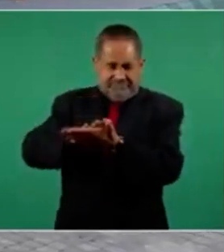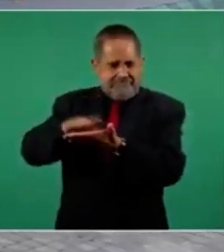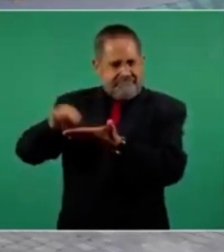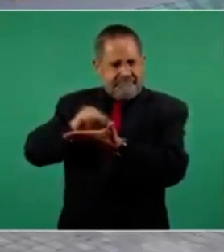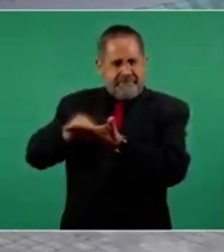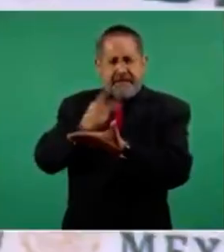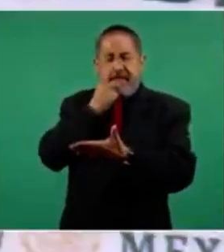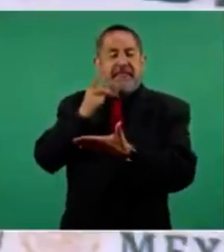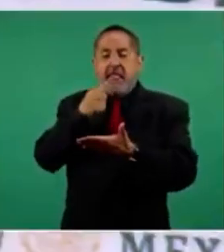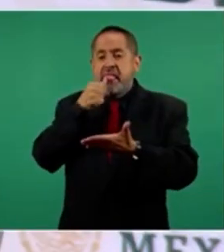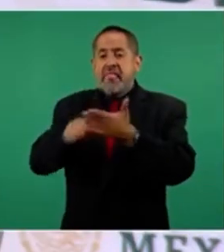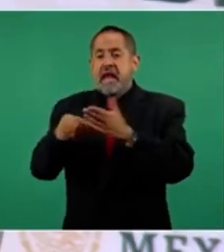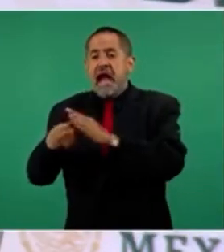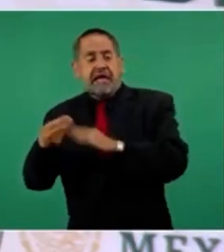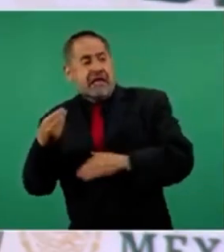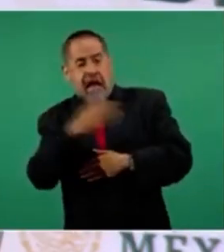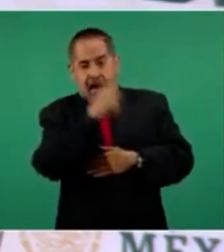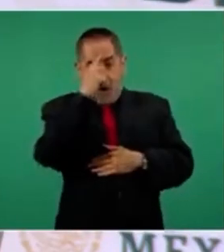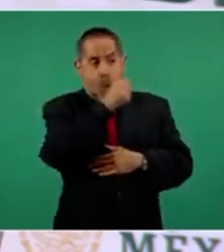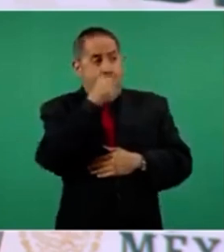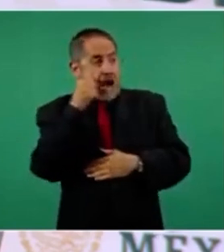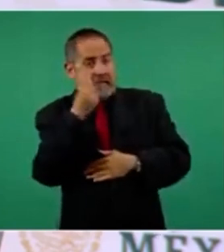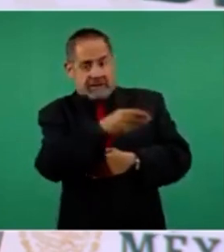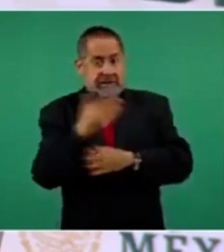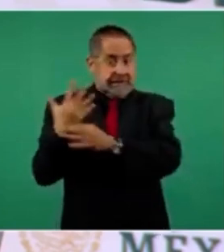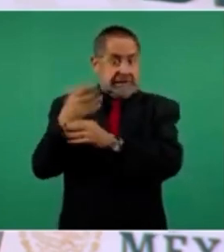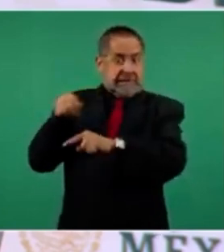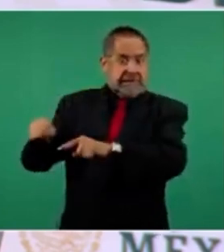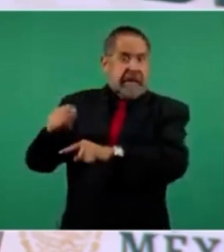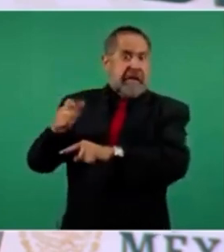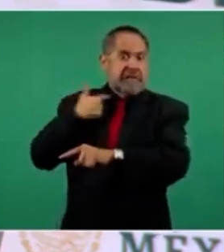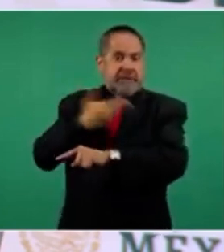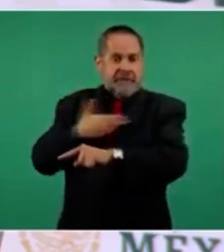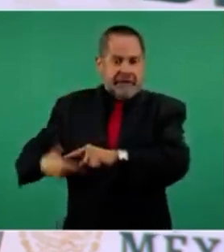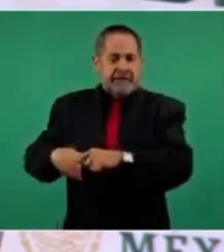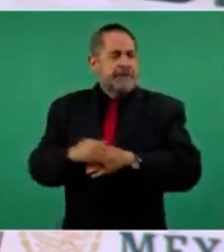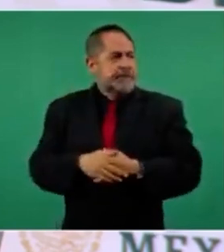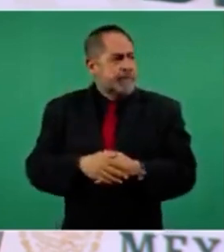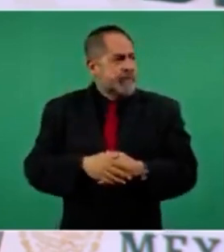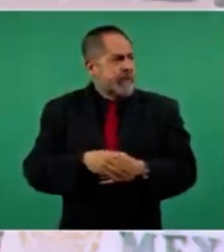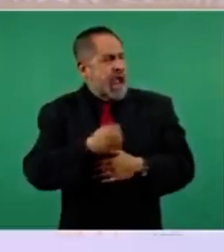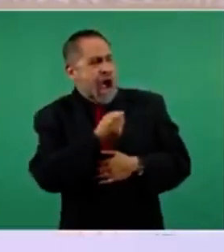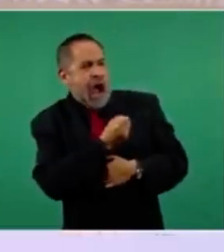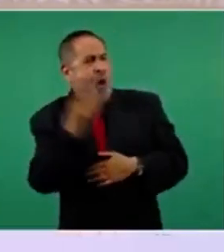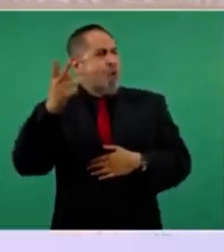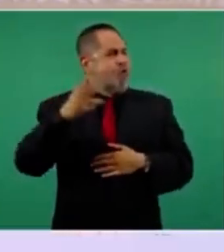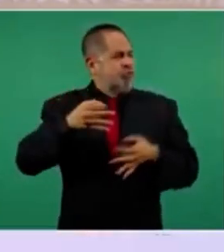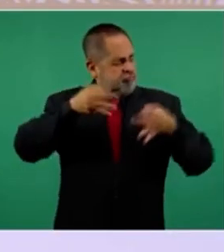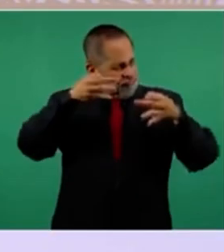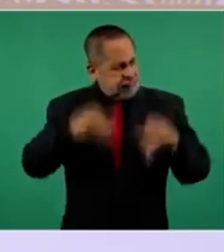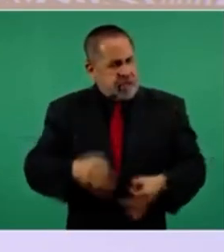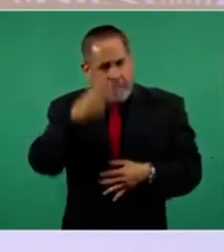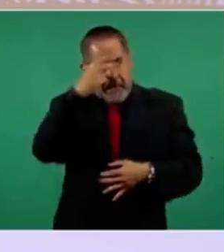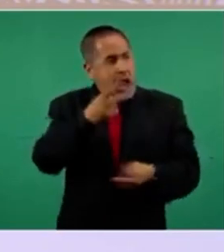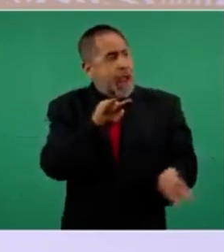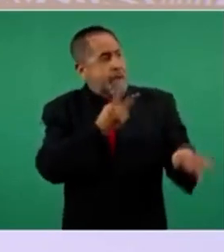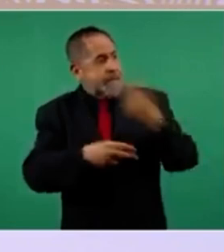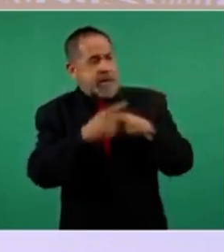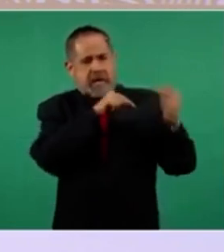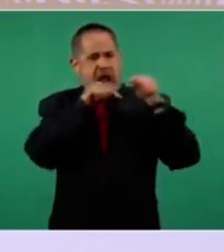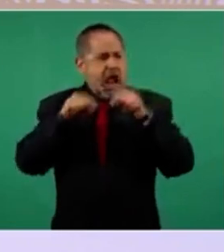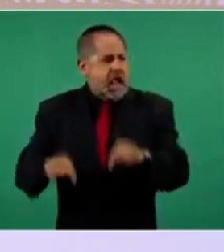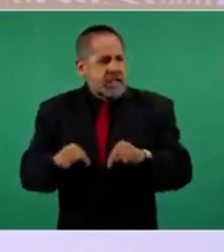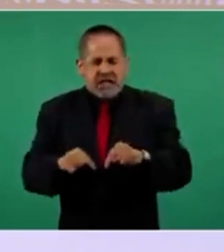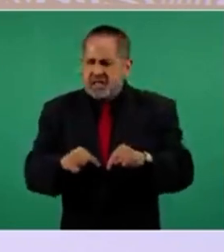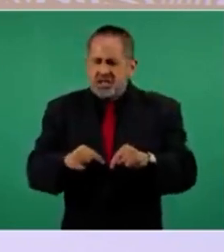en carta al Benemérito de las Américas. Escribe Céspedes: algunos caballeros mexicanos han venido aquí y han